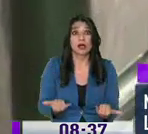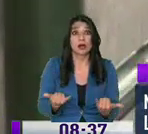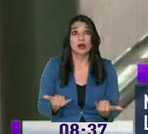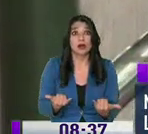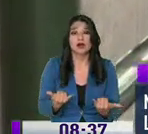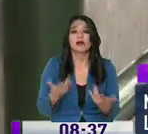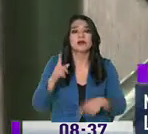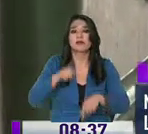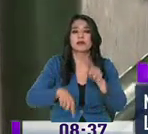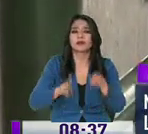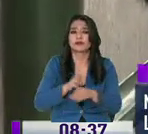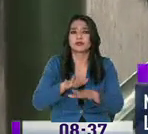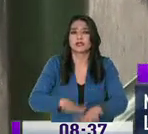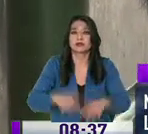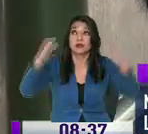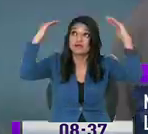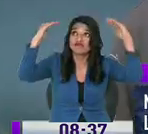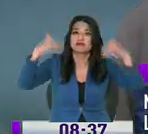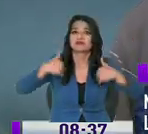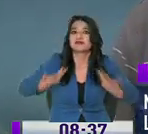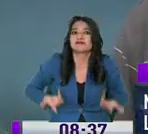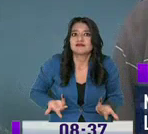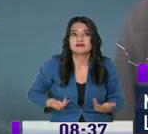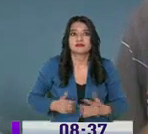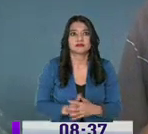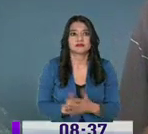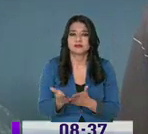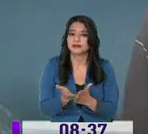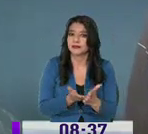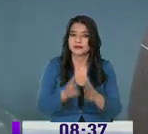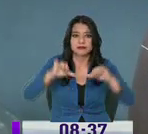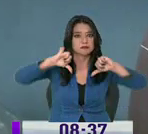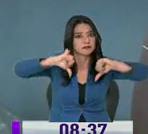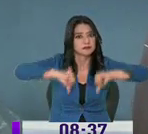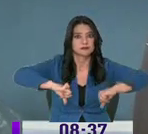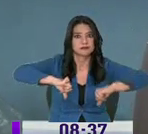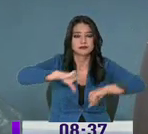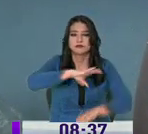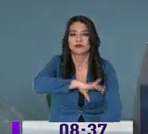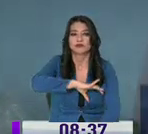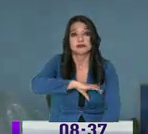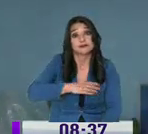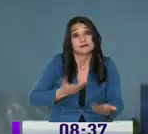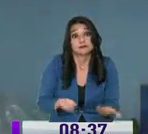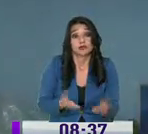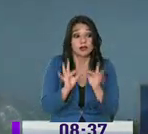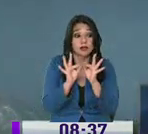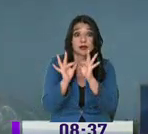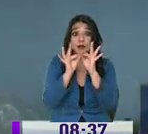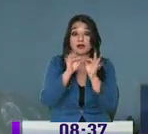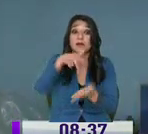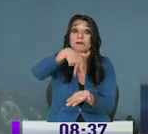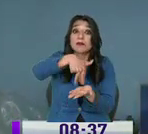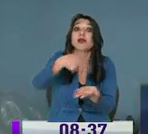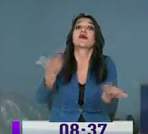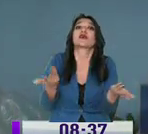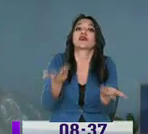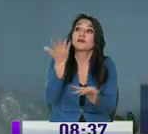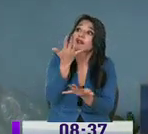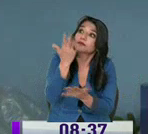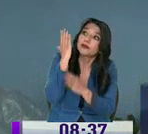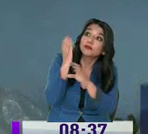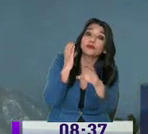el sitio en el estado en el que está. Un mal servicio de parte del municipio, diría yo. ¿Usted qué va a pararse a qué? ¿Cuándo